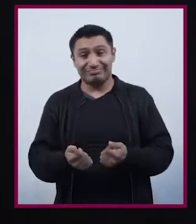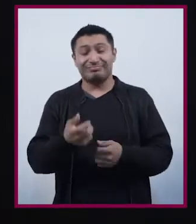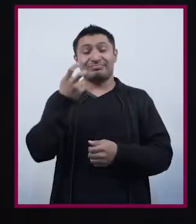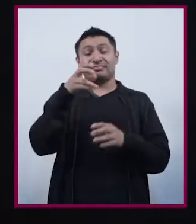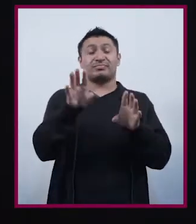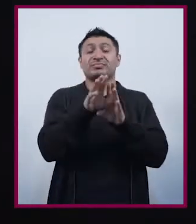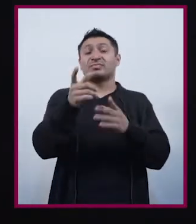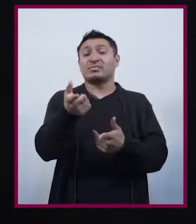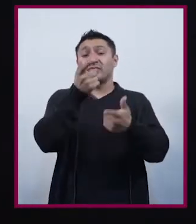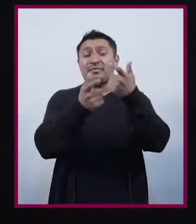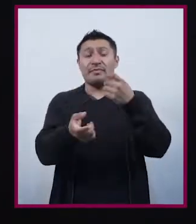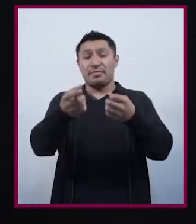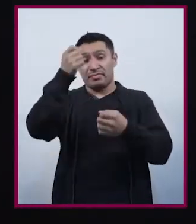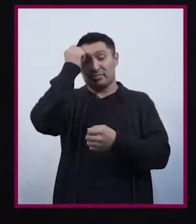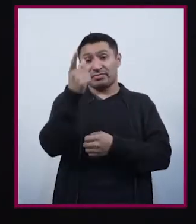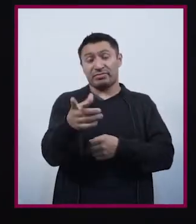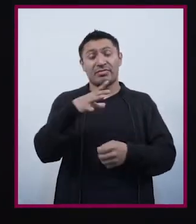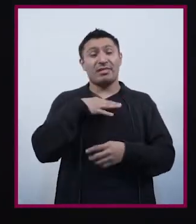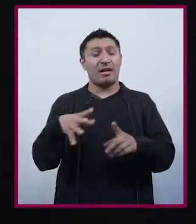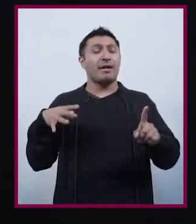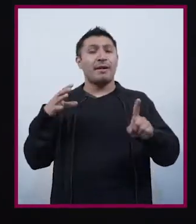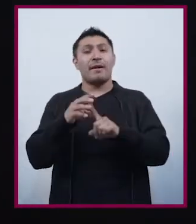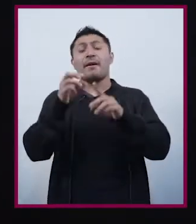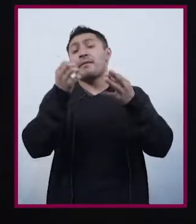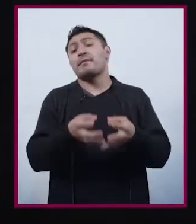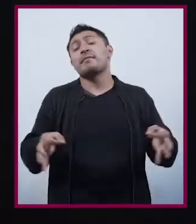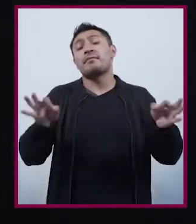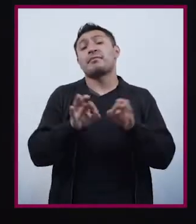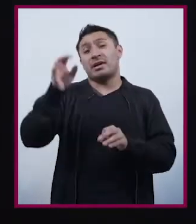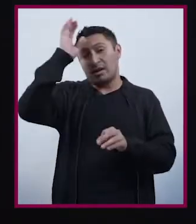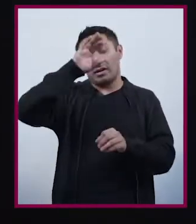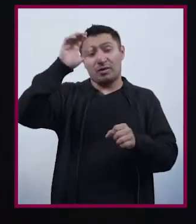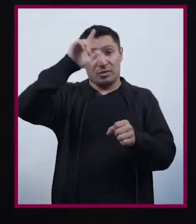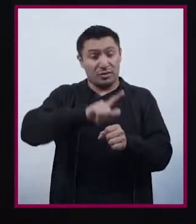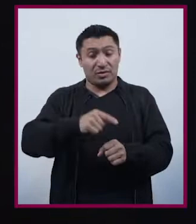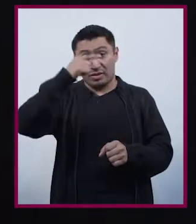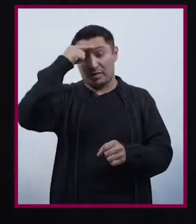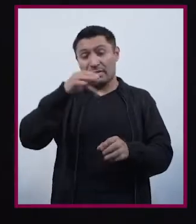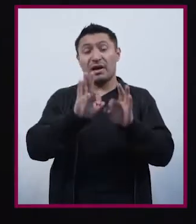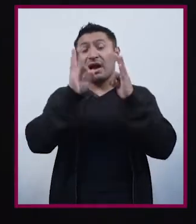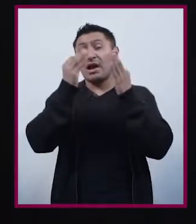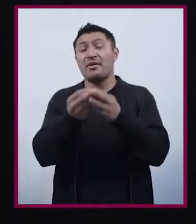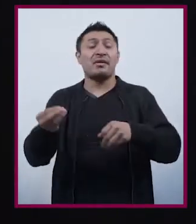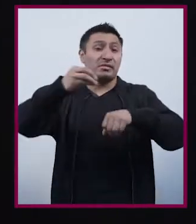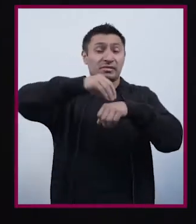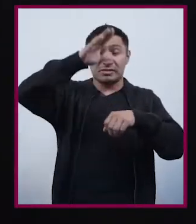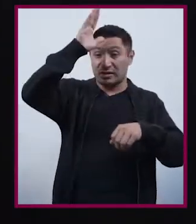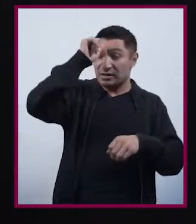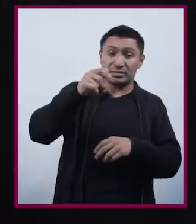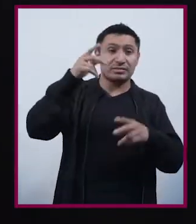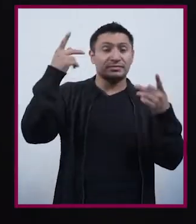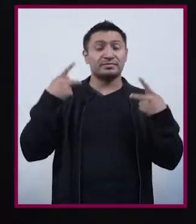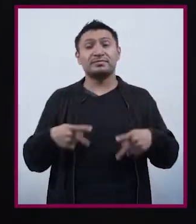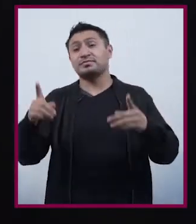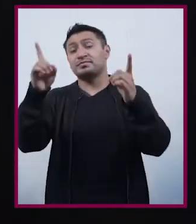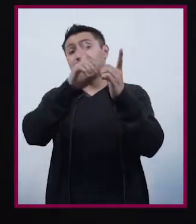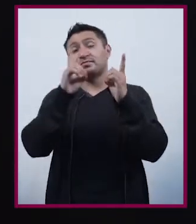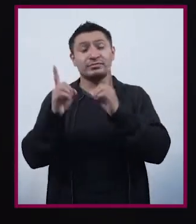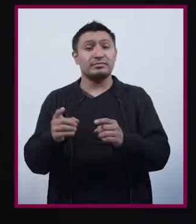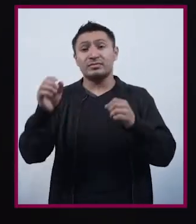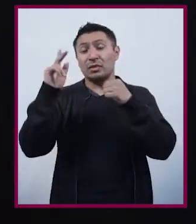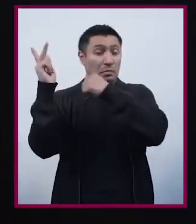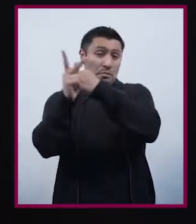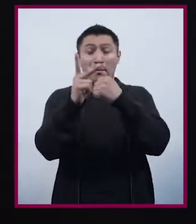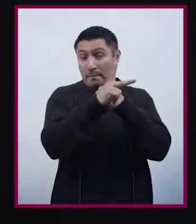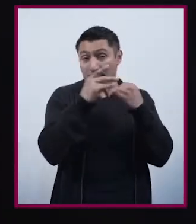puede decirse que la aparición del dinero es uno de los grandes logros de la civilización. Una forma de pactar entre gente e